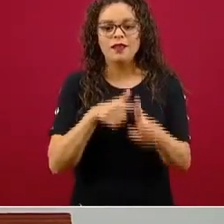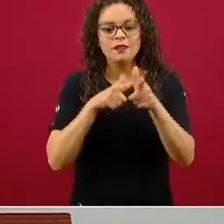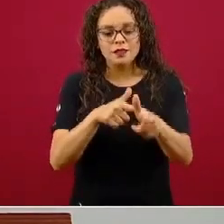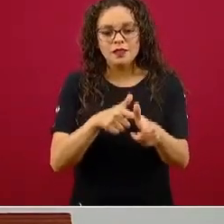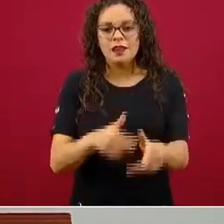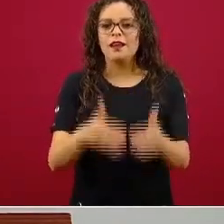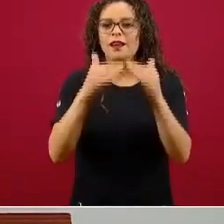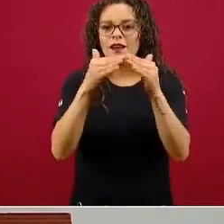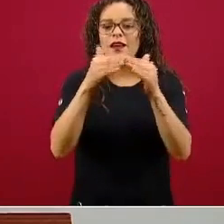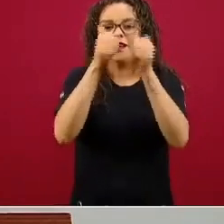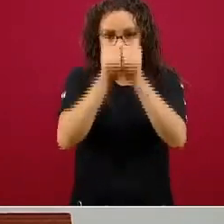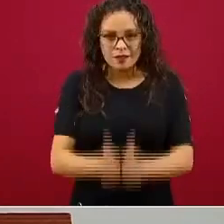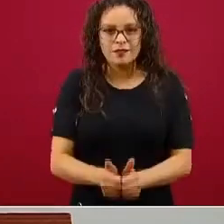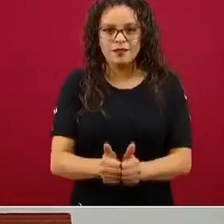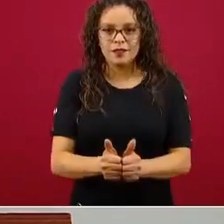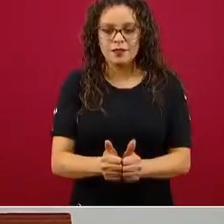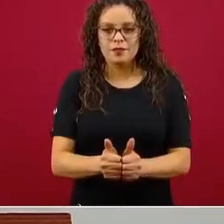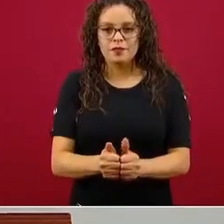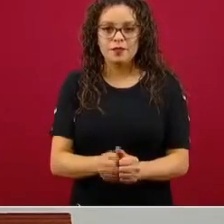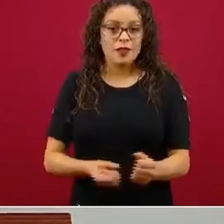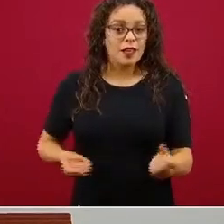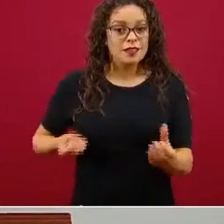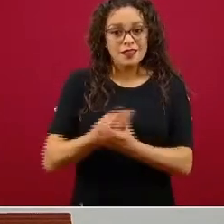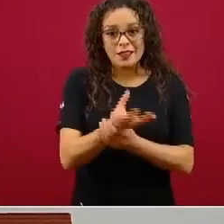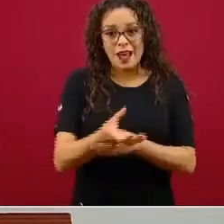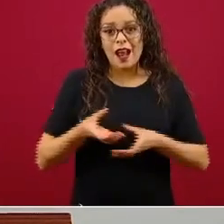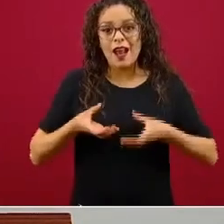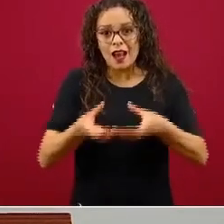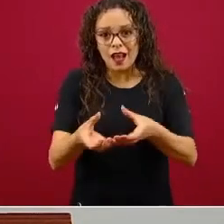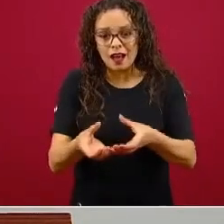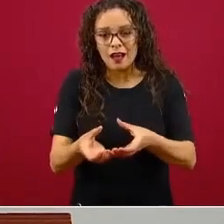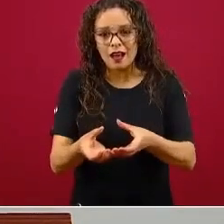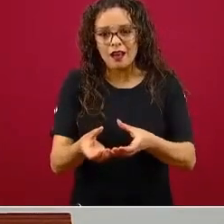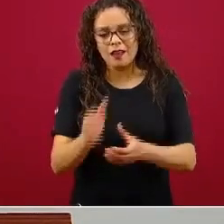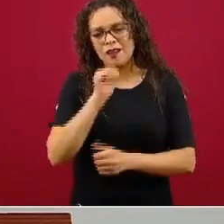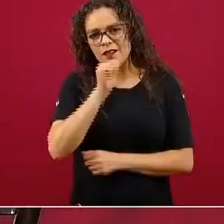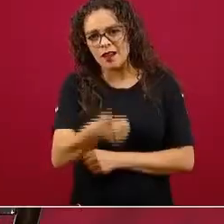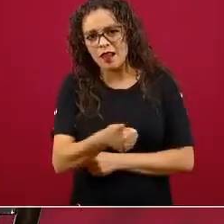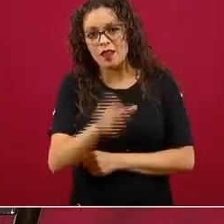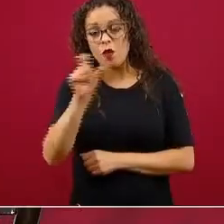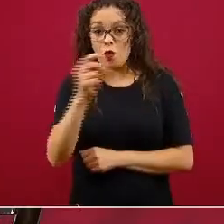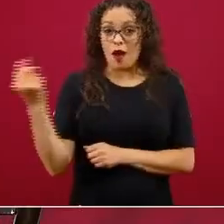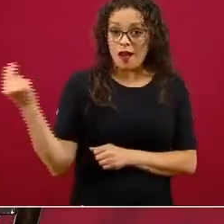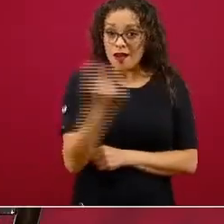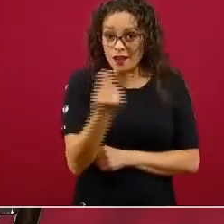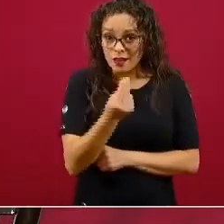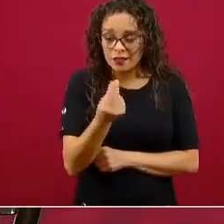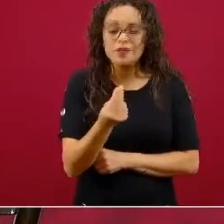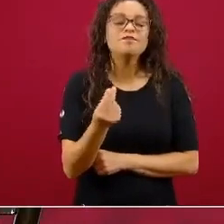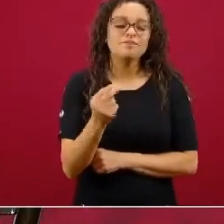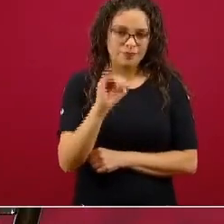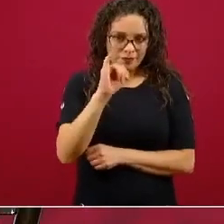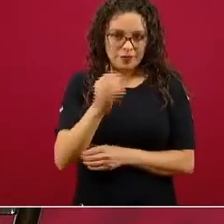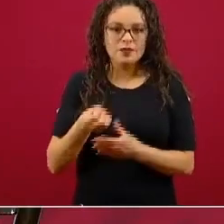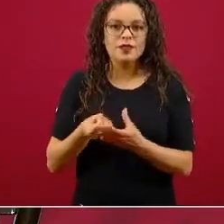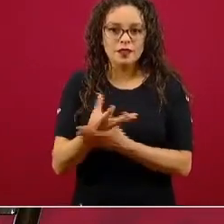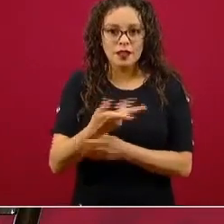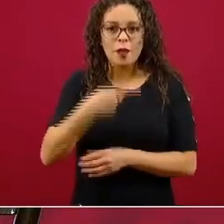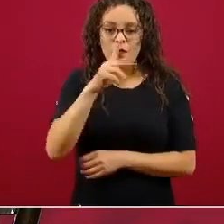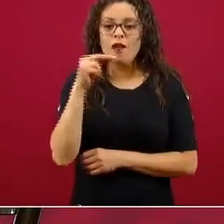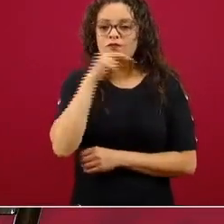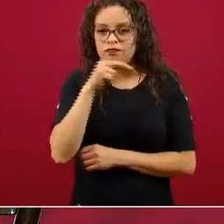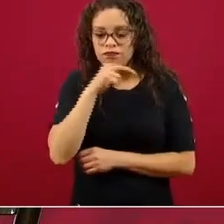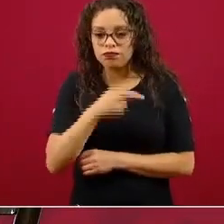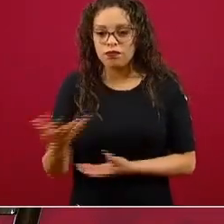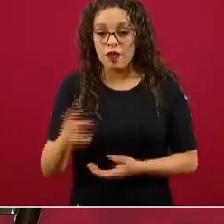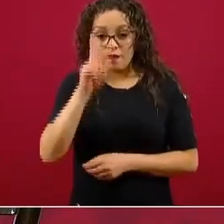salir si es estrictamente necesario. La epidemia no está